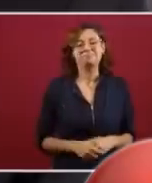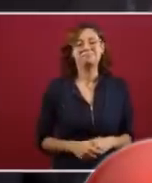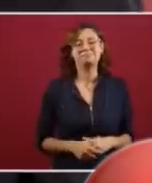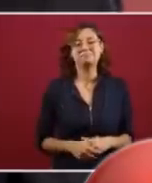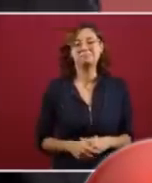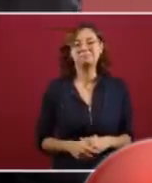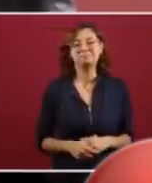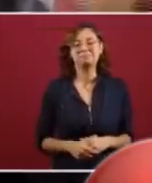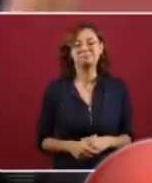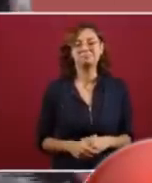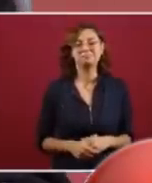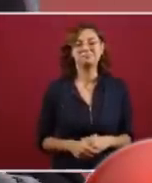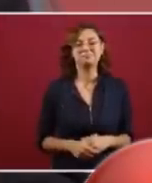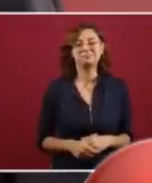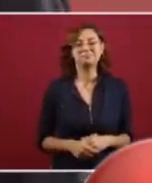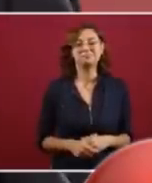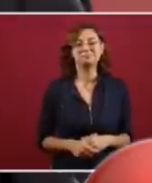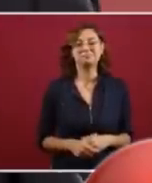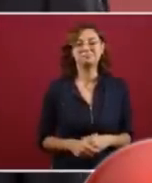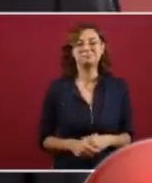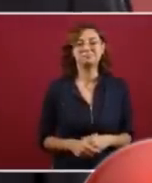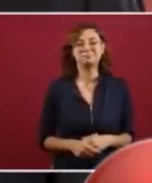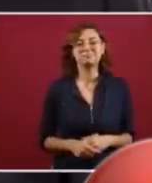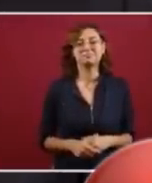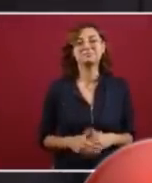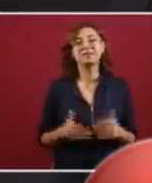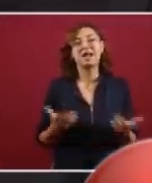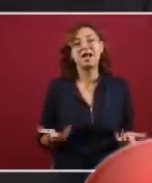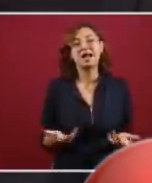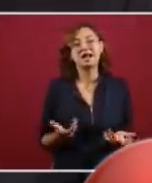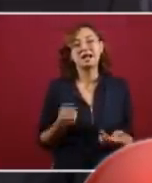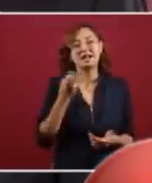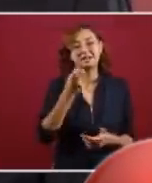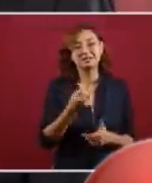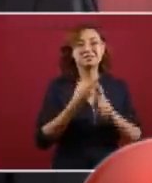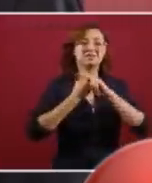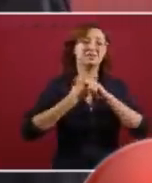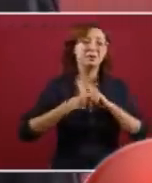y de ahí surgió lo de los famosos moches,